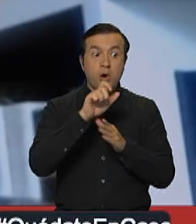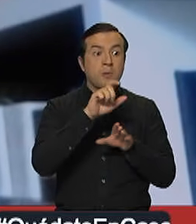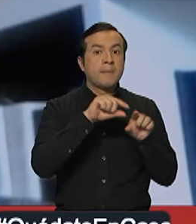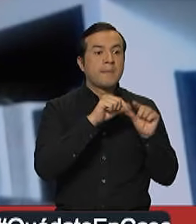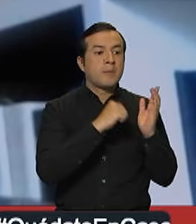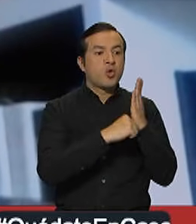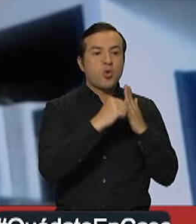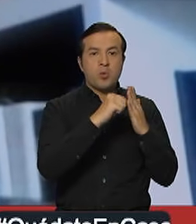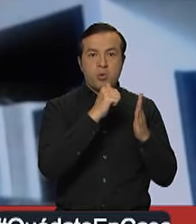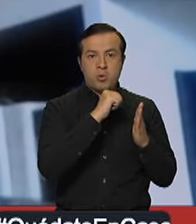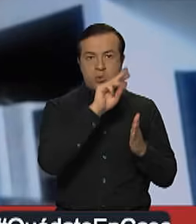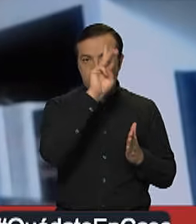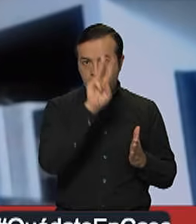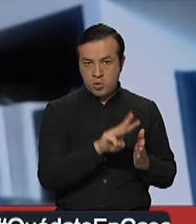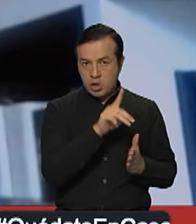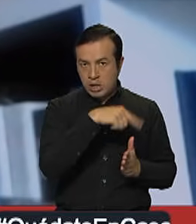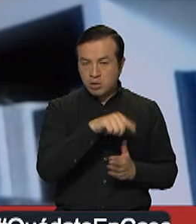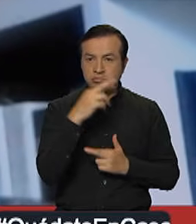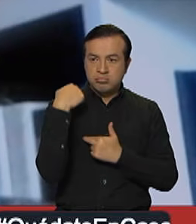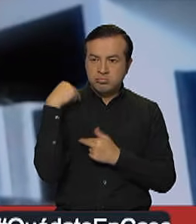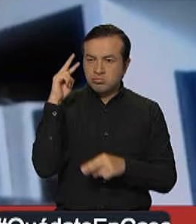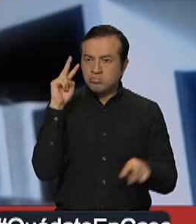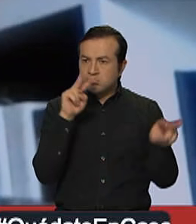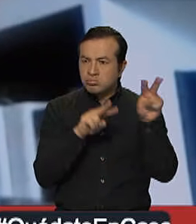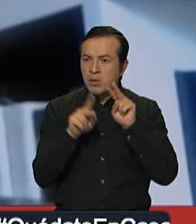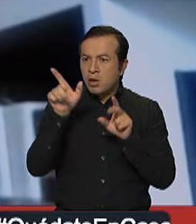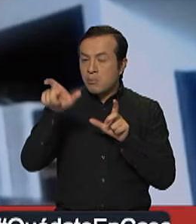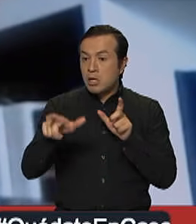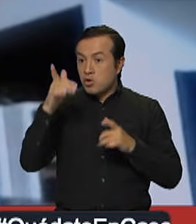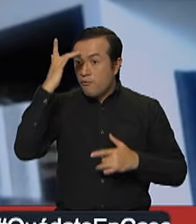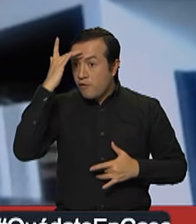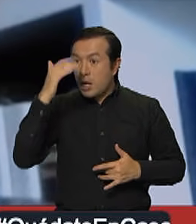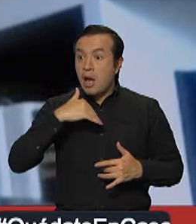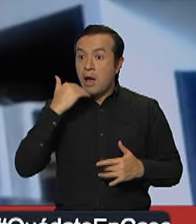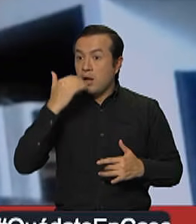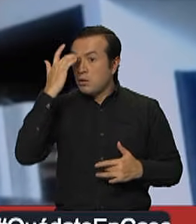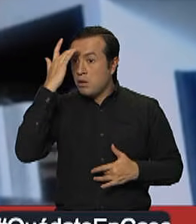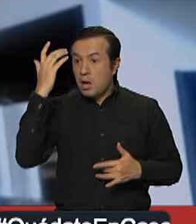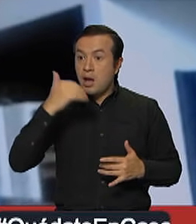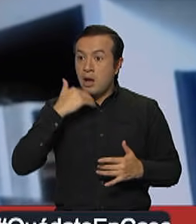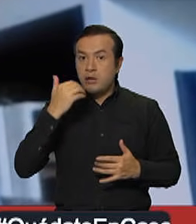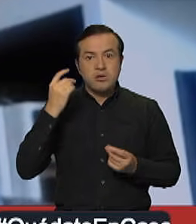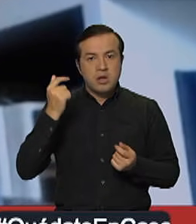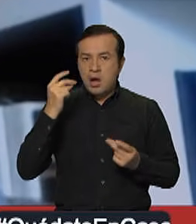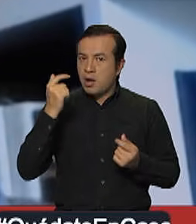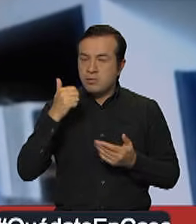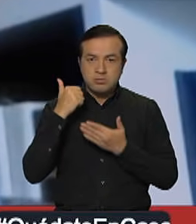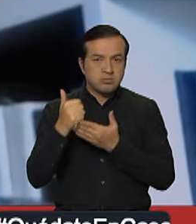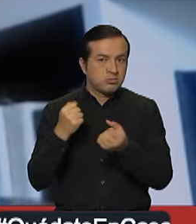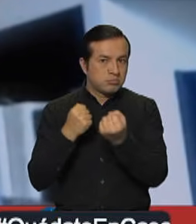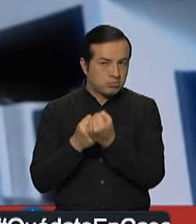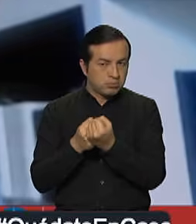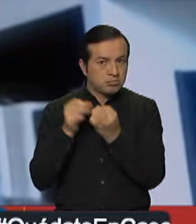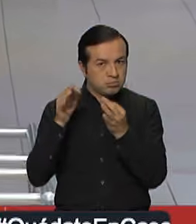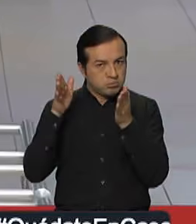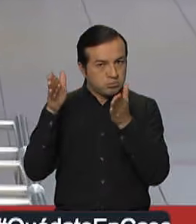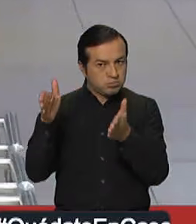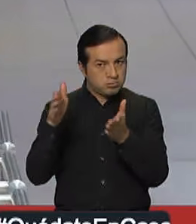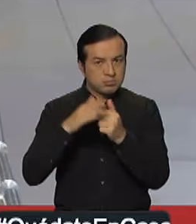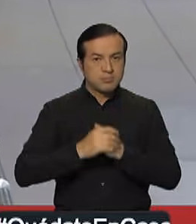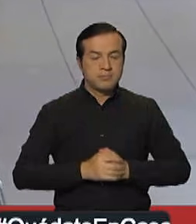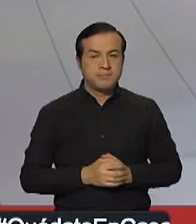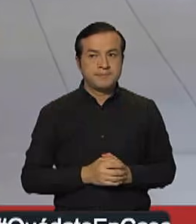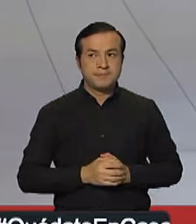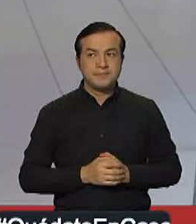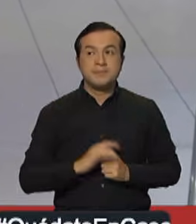cargo de cualquier situación referente a un pasajero que presente algún síntoma relacionado con COVID-19. También